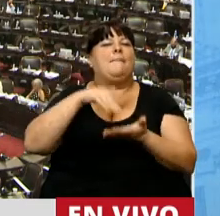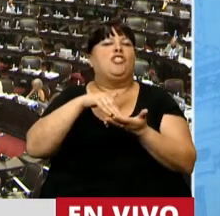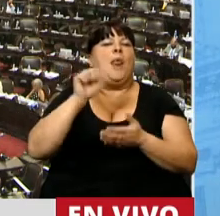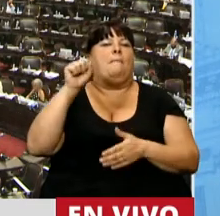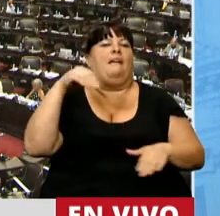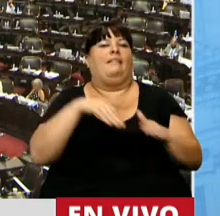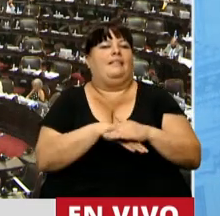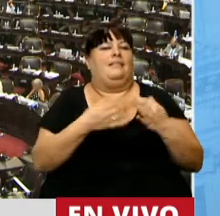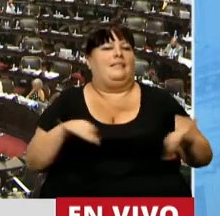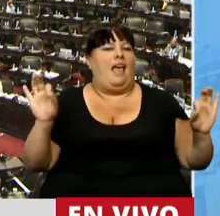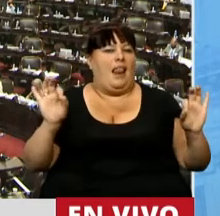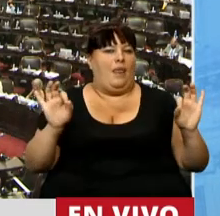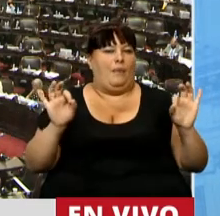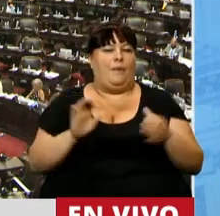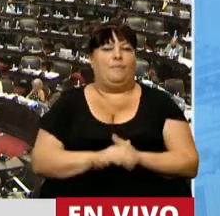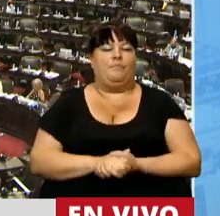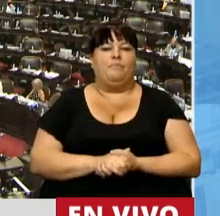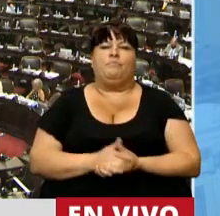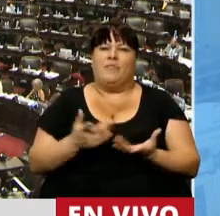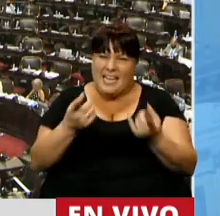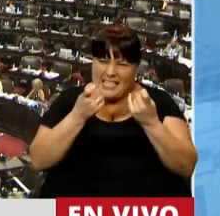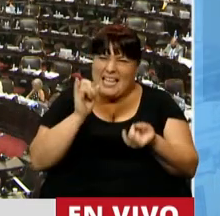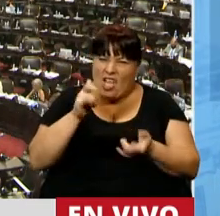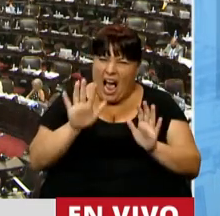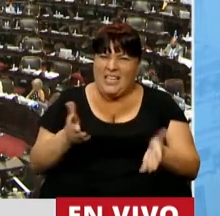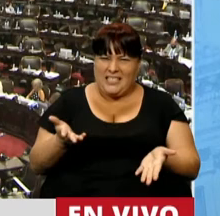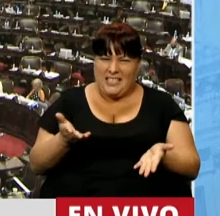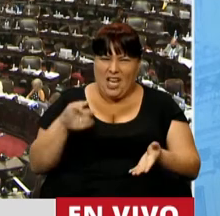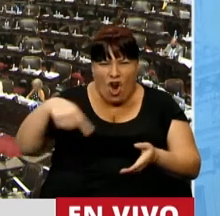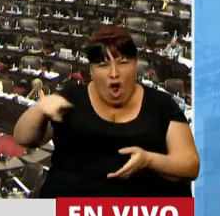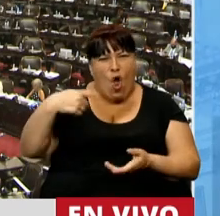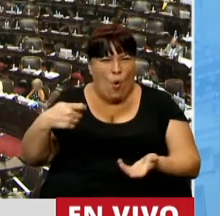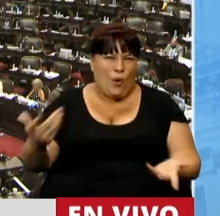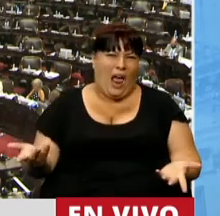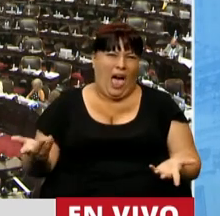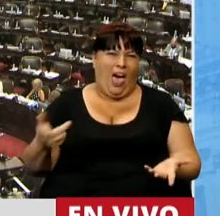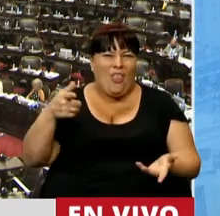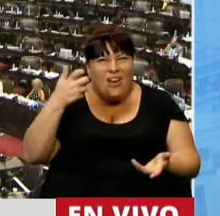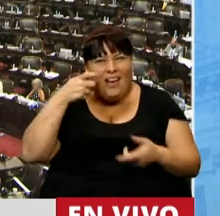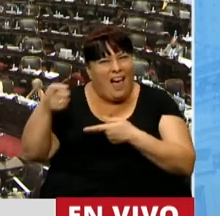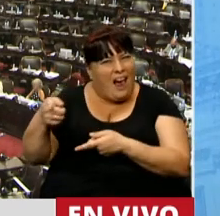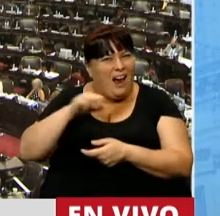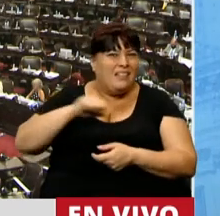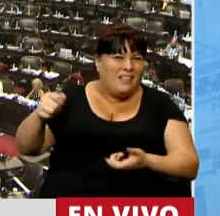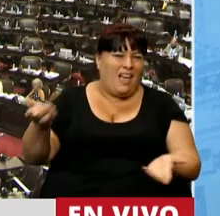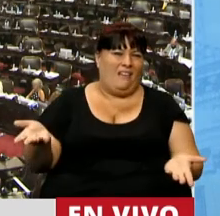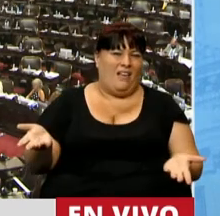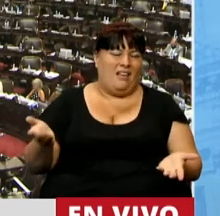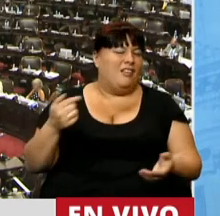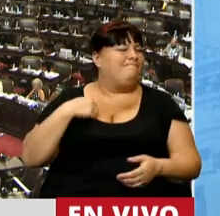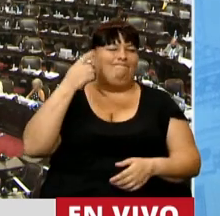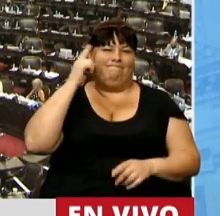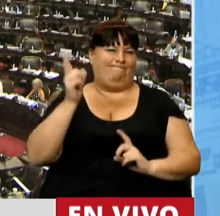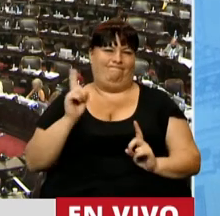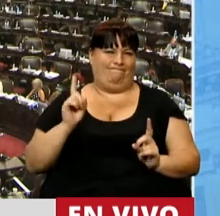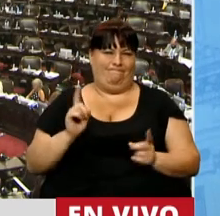de pesos era necesario hacerlo con ellos con nuestros jubilados yo pienso